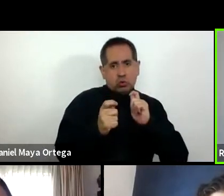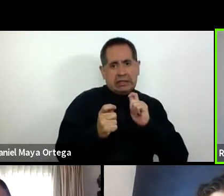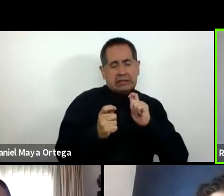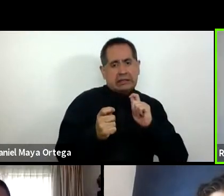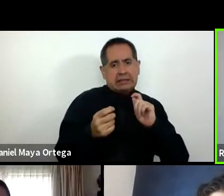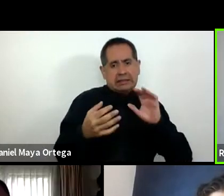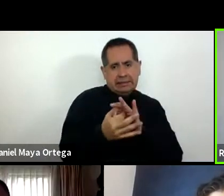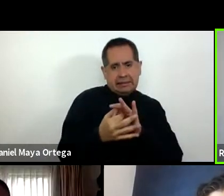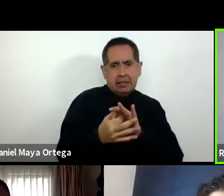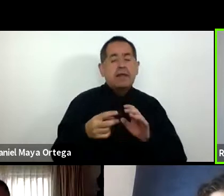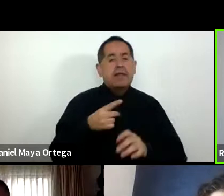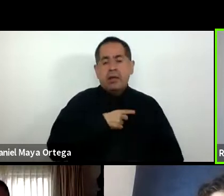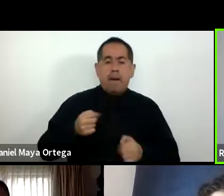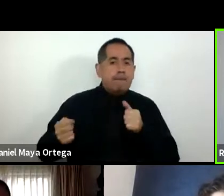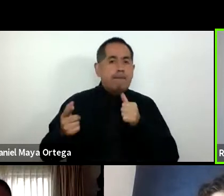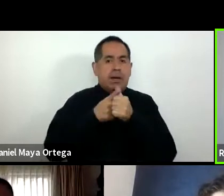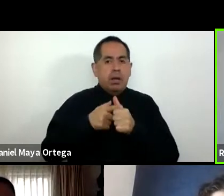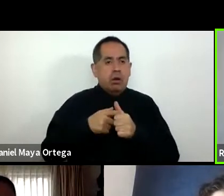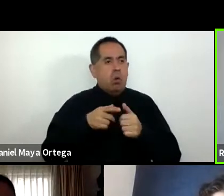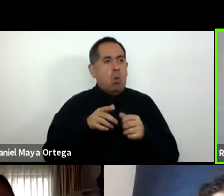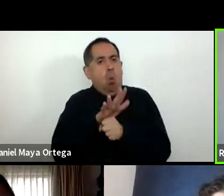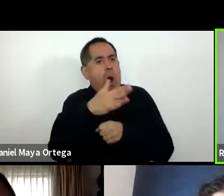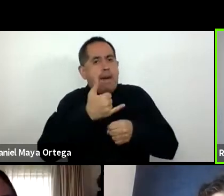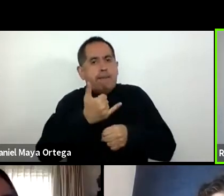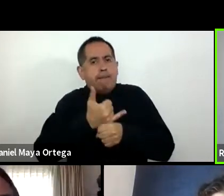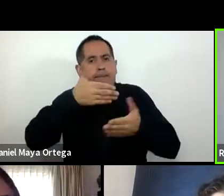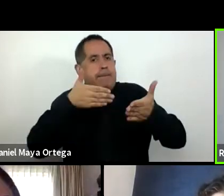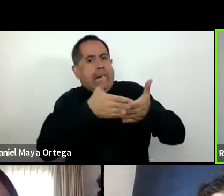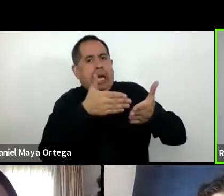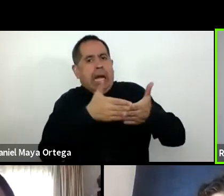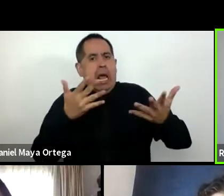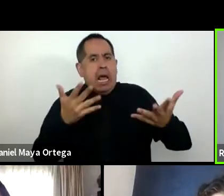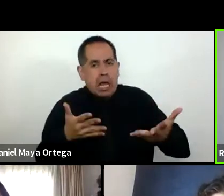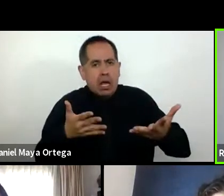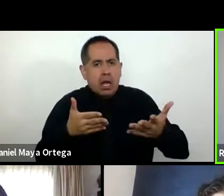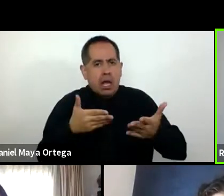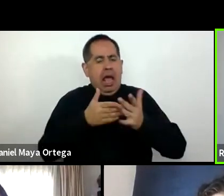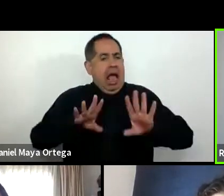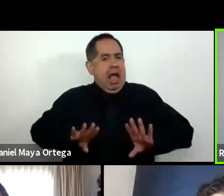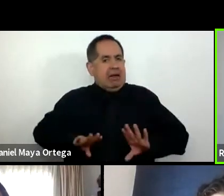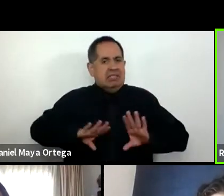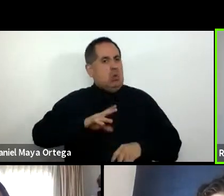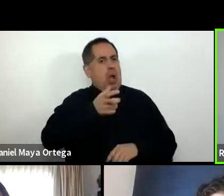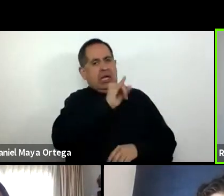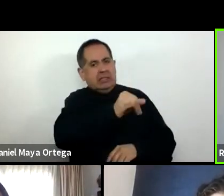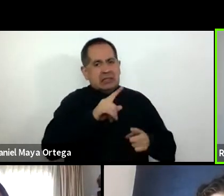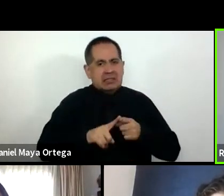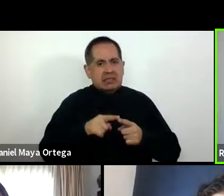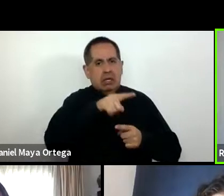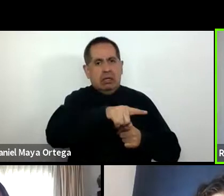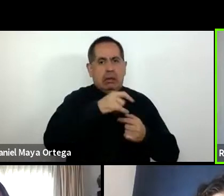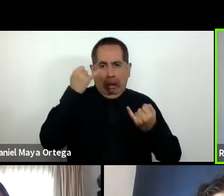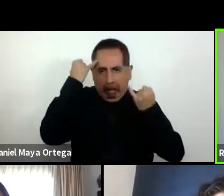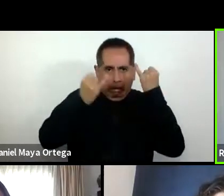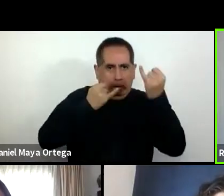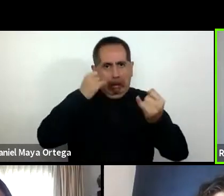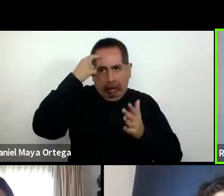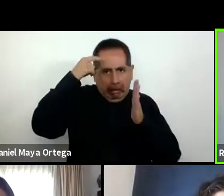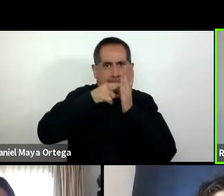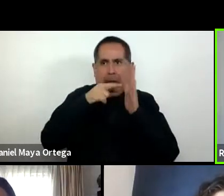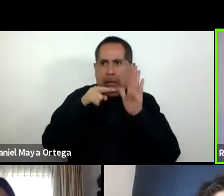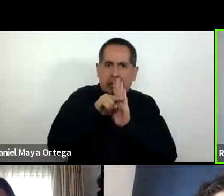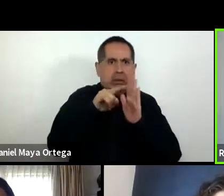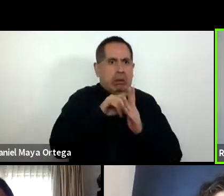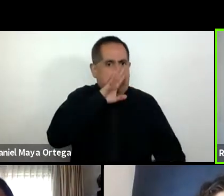tenemos que hablar primeramente de barreras, como son las barreras de actitud, ¿no? de las malas creencias o estereotipos que